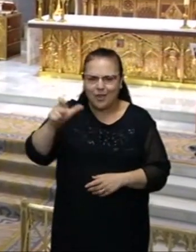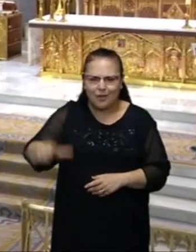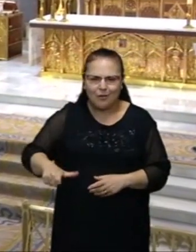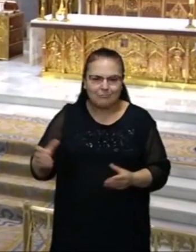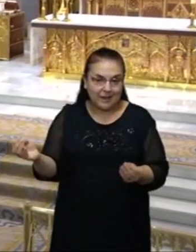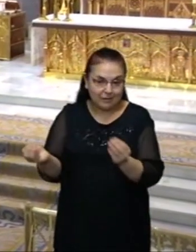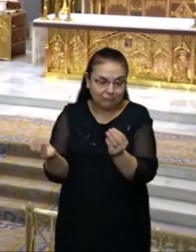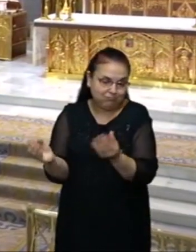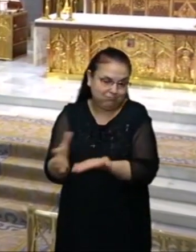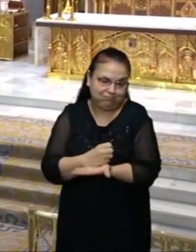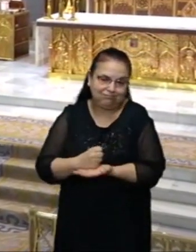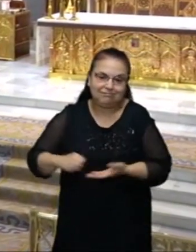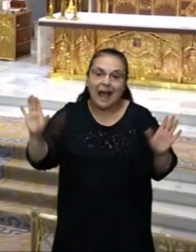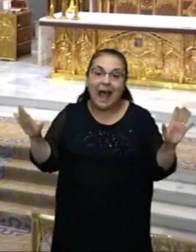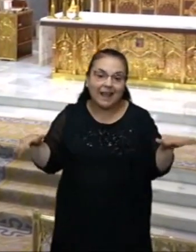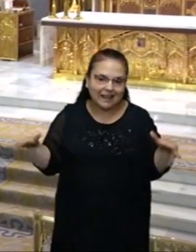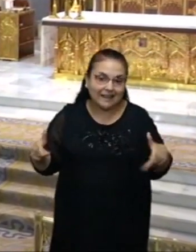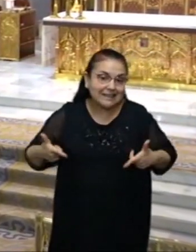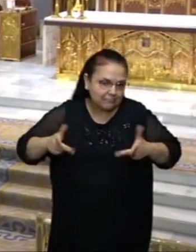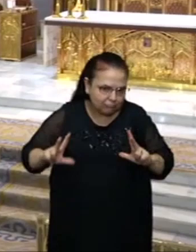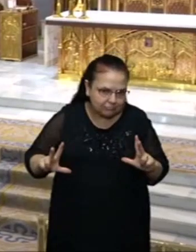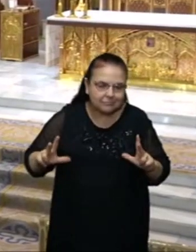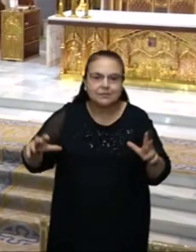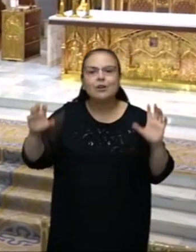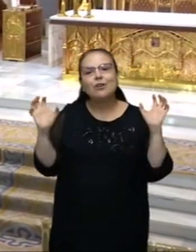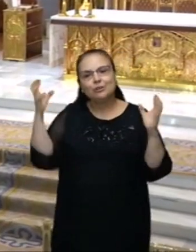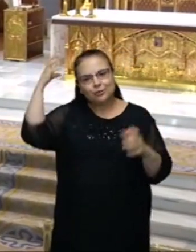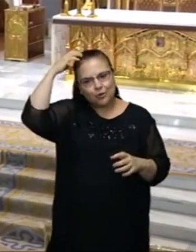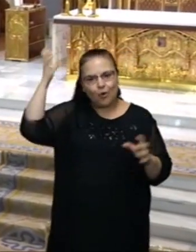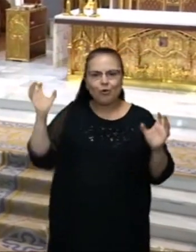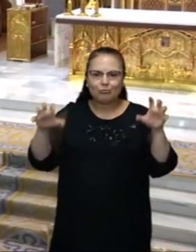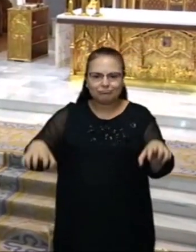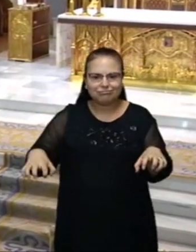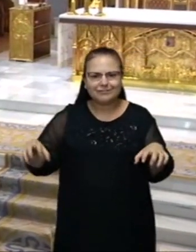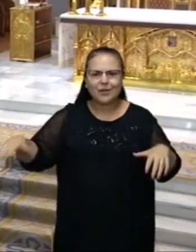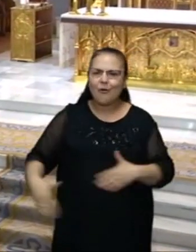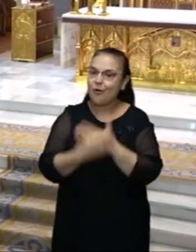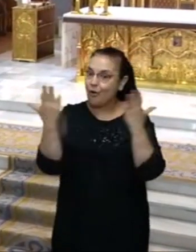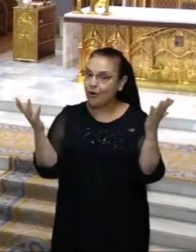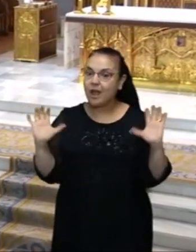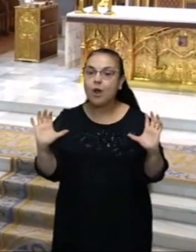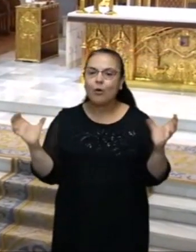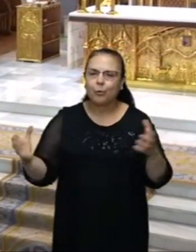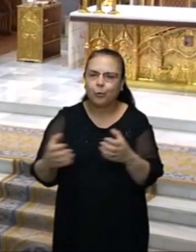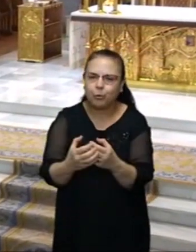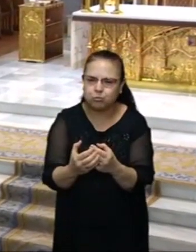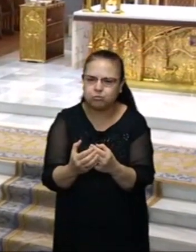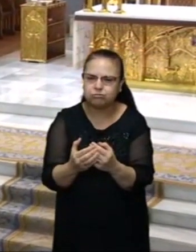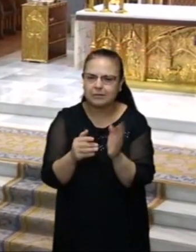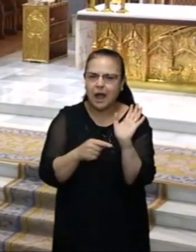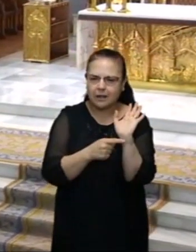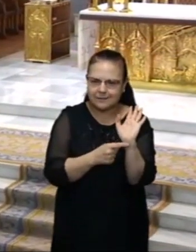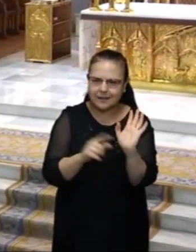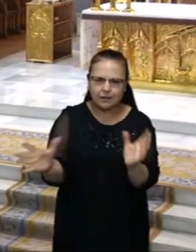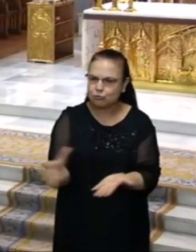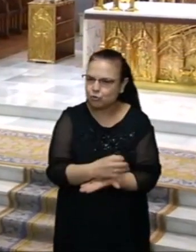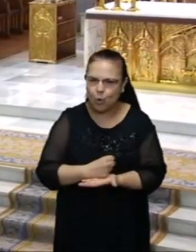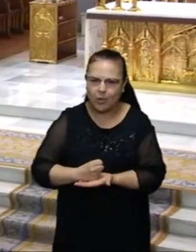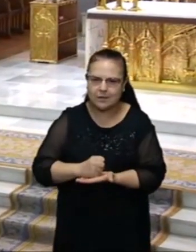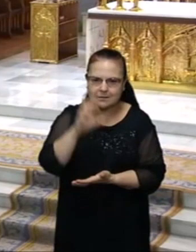él, se sentará en el trono de su gloria y serán reunidas ante él todas las